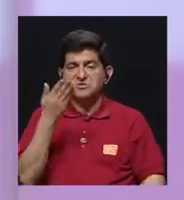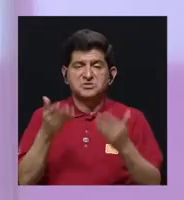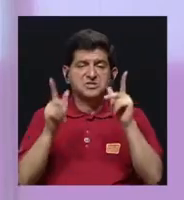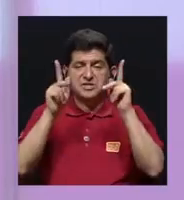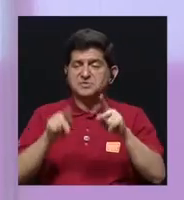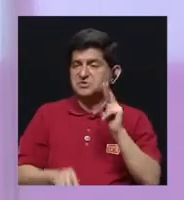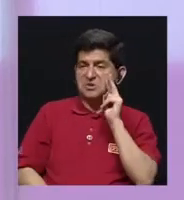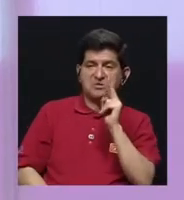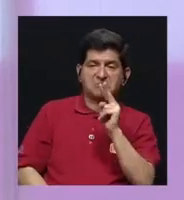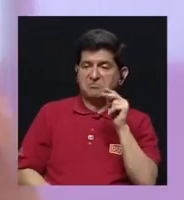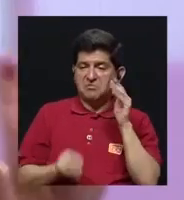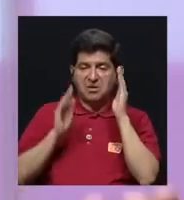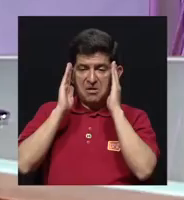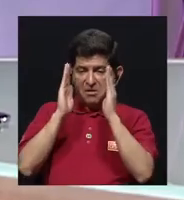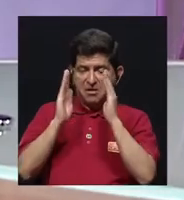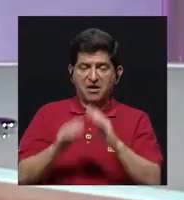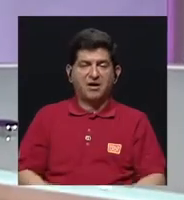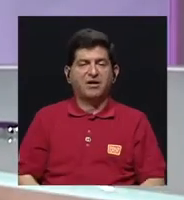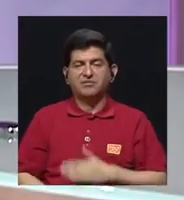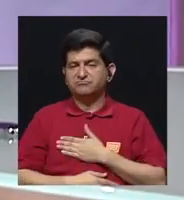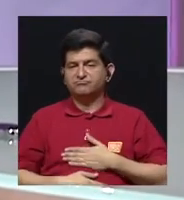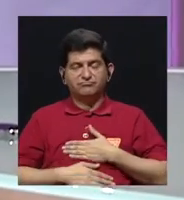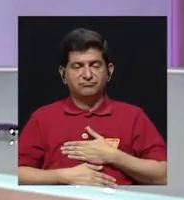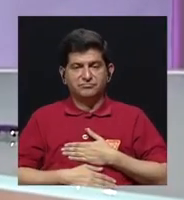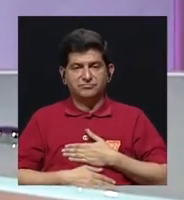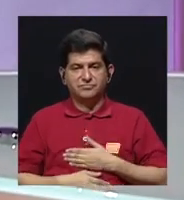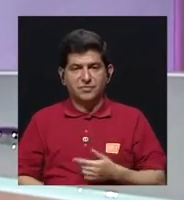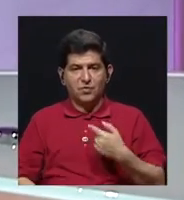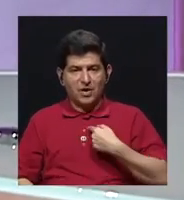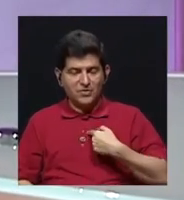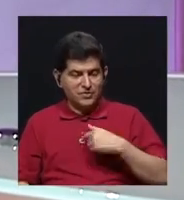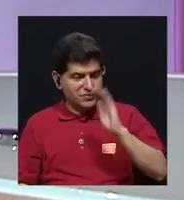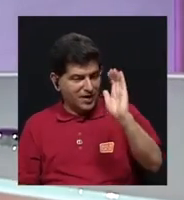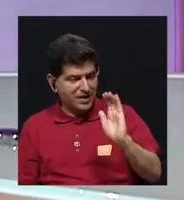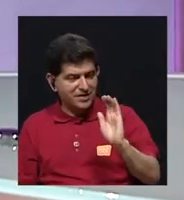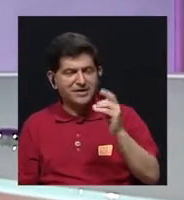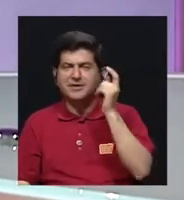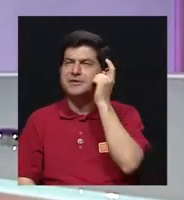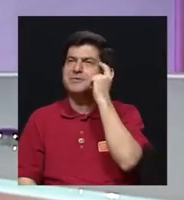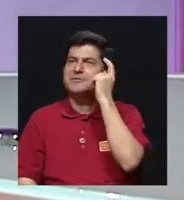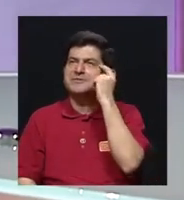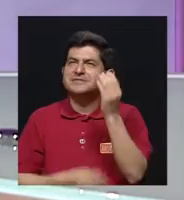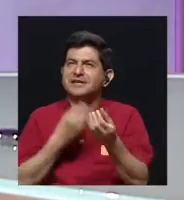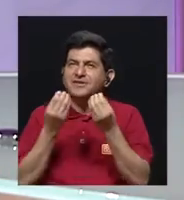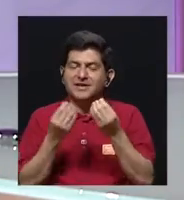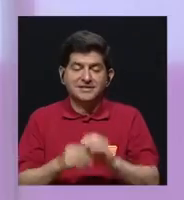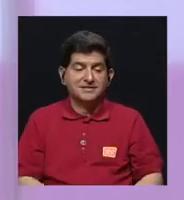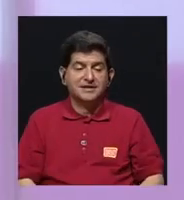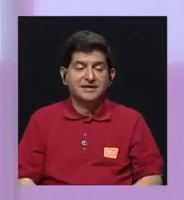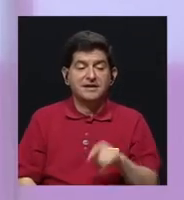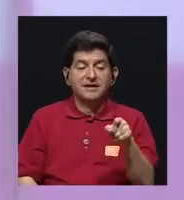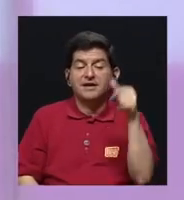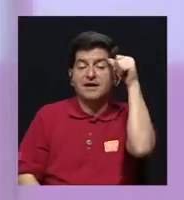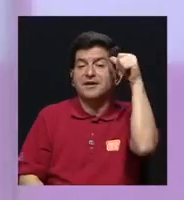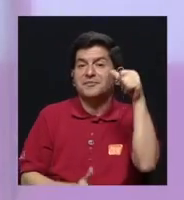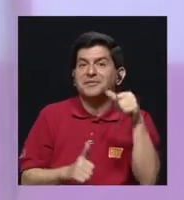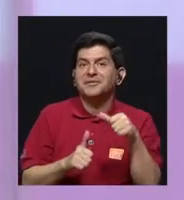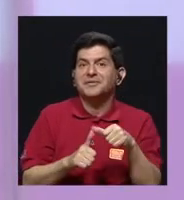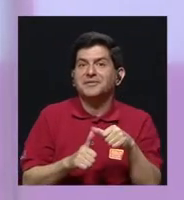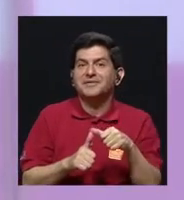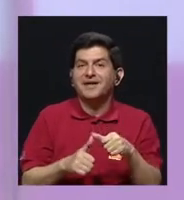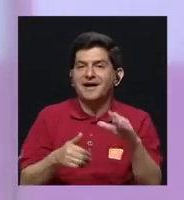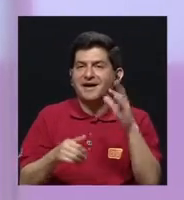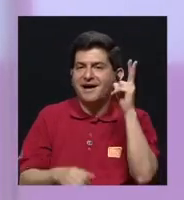están disfrutando. Sí. Entonces el nieto, cuando yo me quedaba pensando, ay, ¿qué era lo que seguía? Y él me recordaba, porque